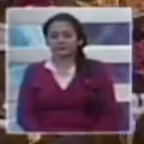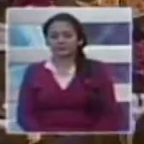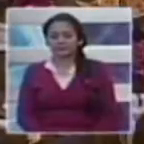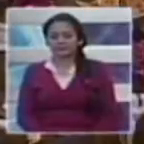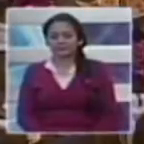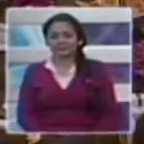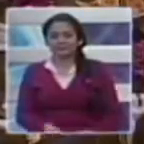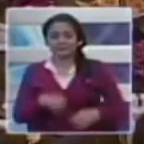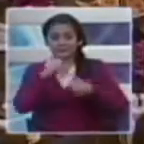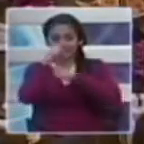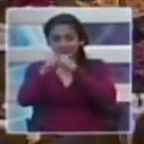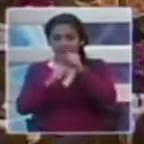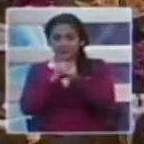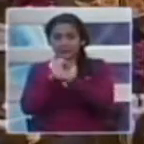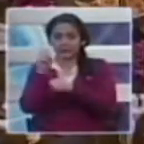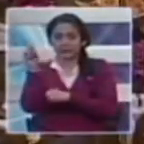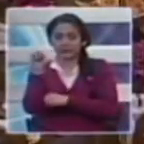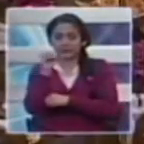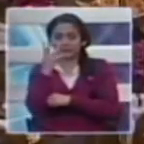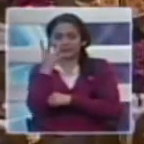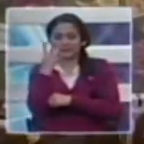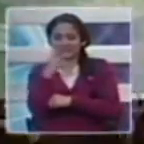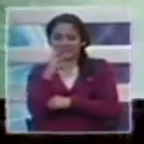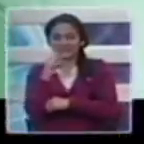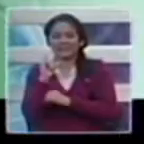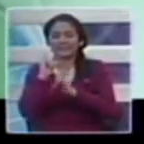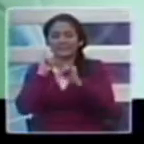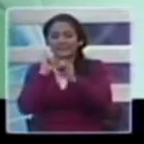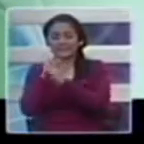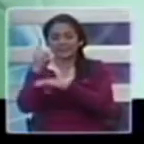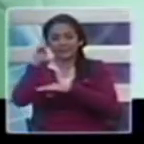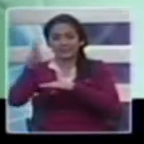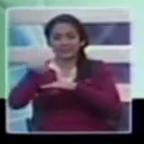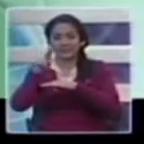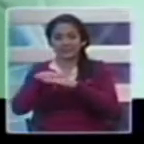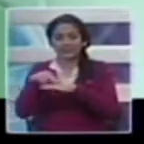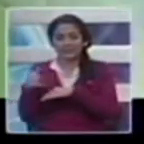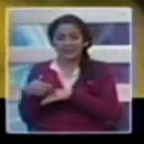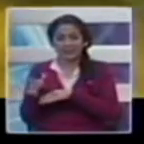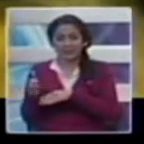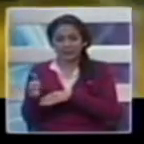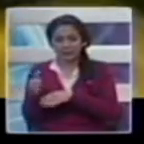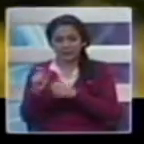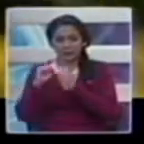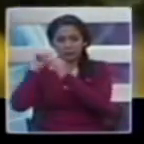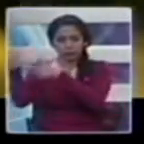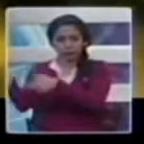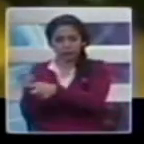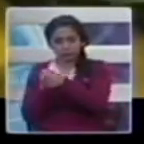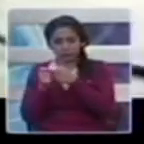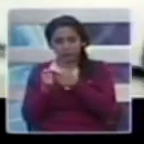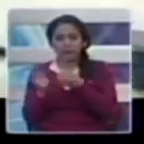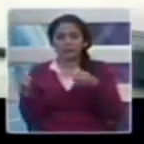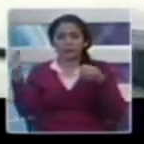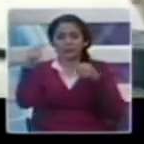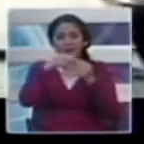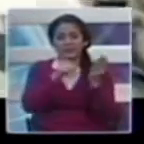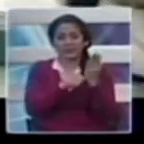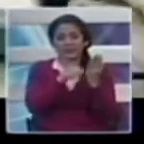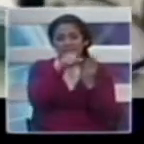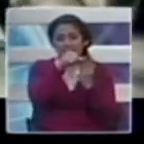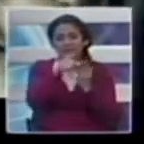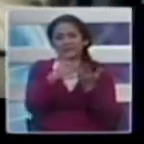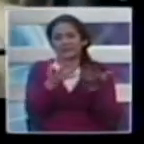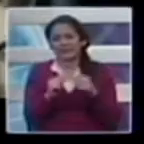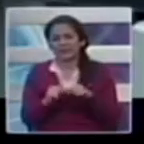En este 2016, el Instituto Nacional de Pesca, entidad adscrita al Ministerio de Agricultura, Ganadería, Acuacultura y Pesca,